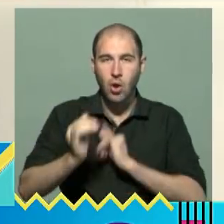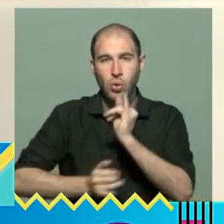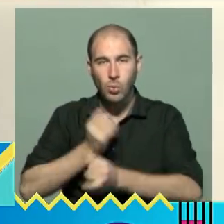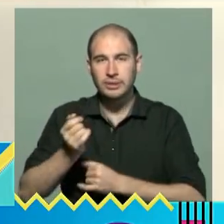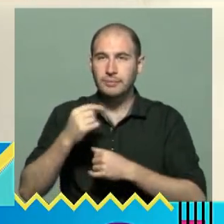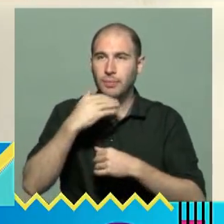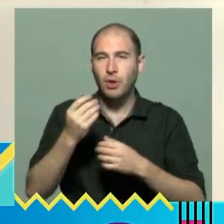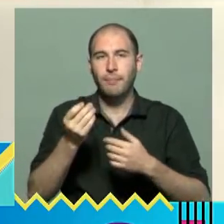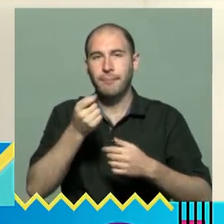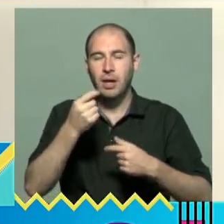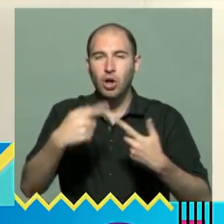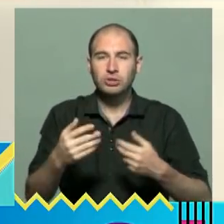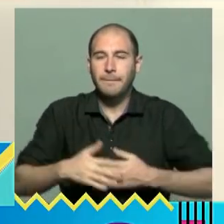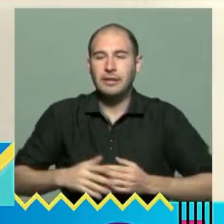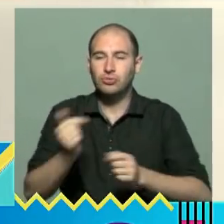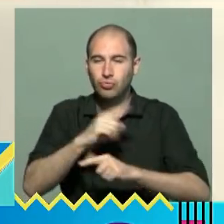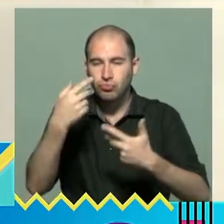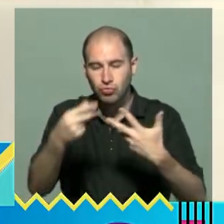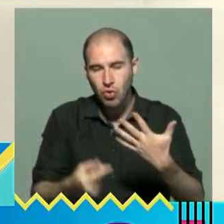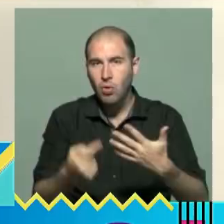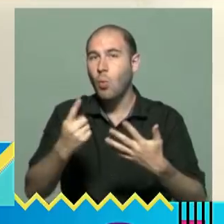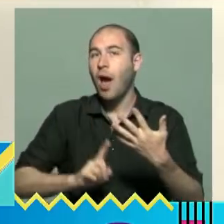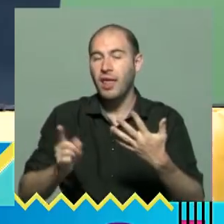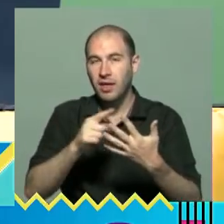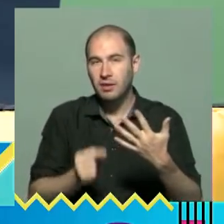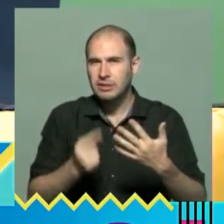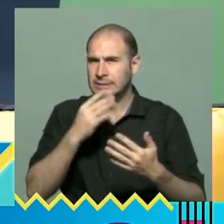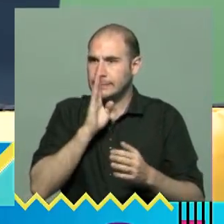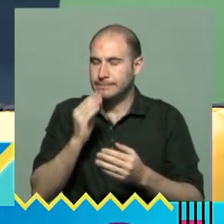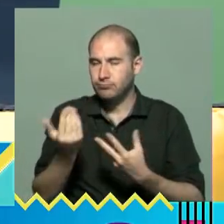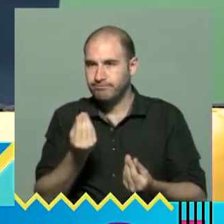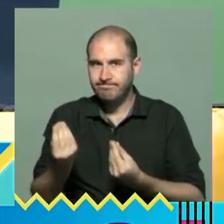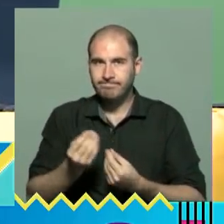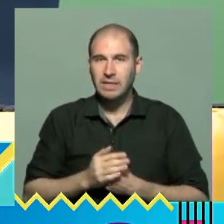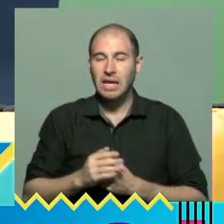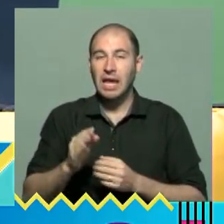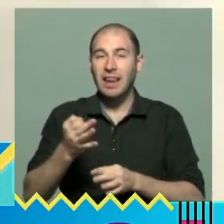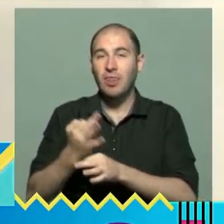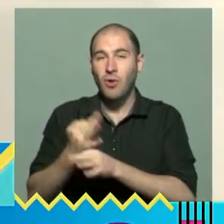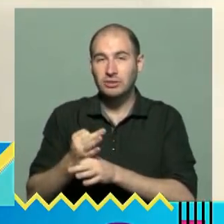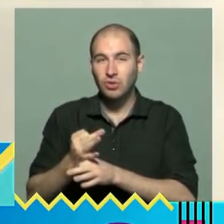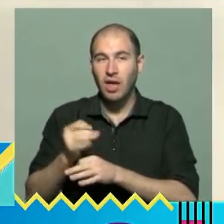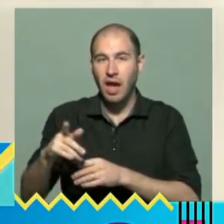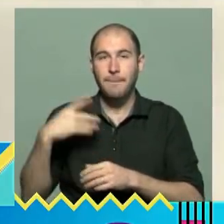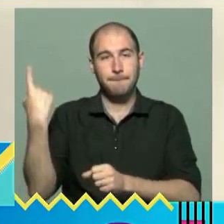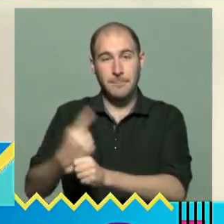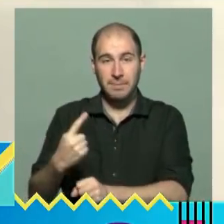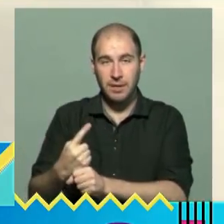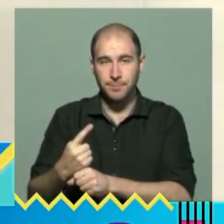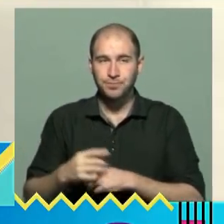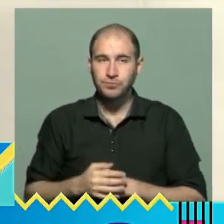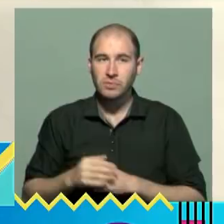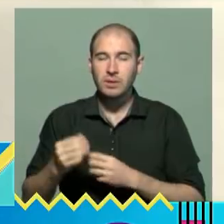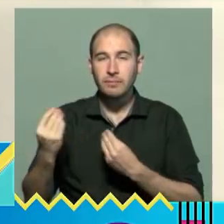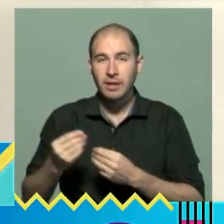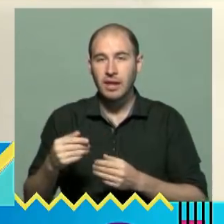no sé, qué métodos anticonceptivos se pueden usar y demás, digamos, hay como mucho tabú, que, digamos, la educación tiene que estar a la vanguardia, justamente